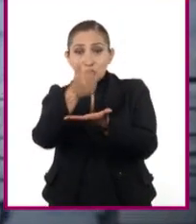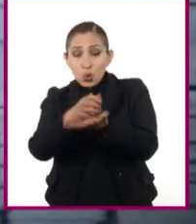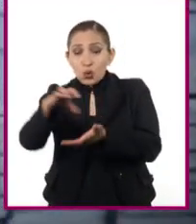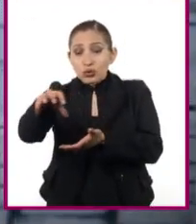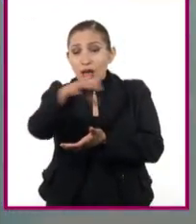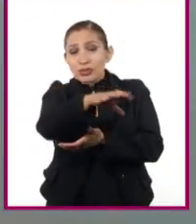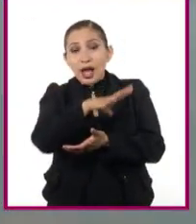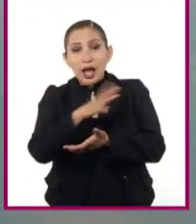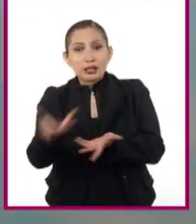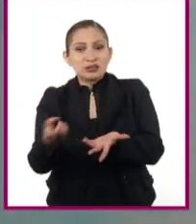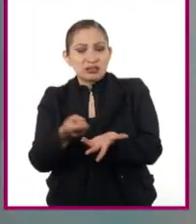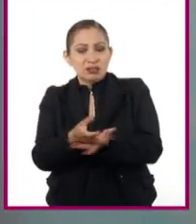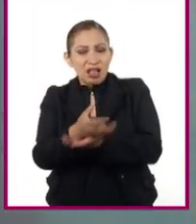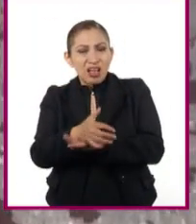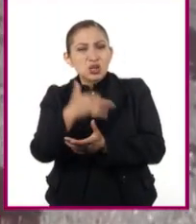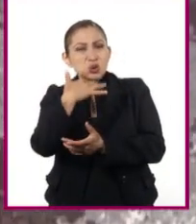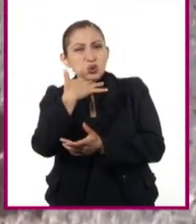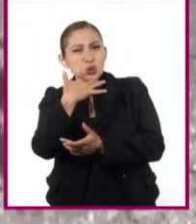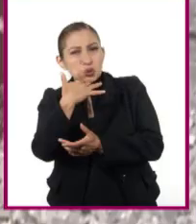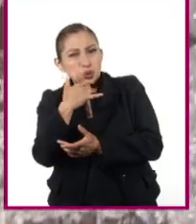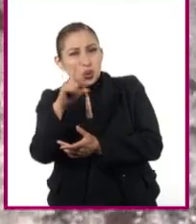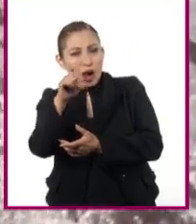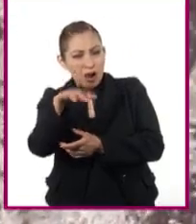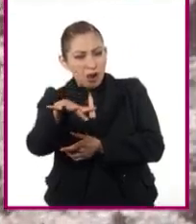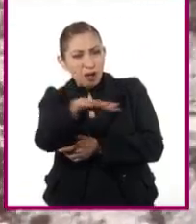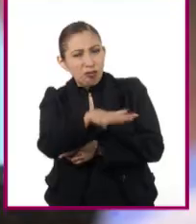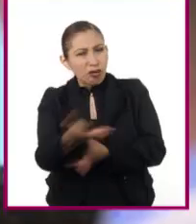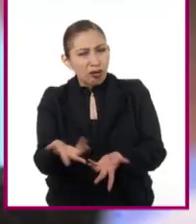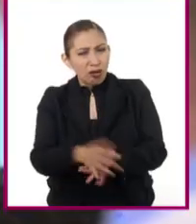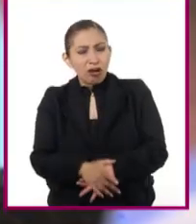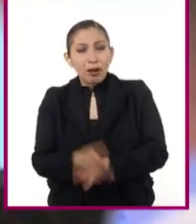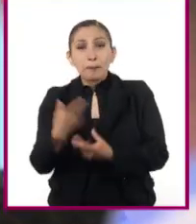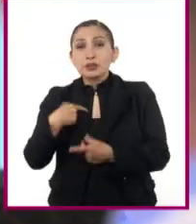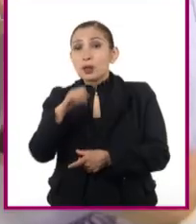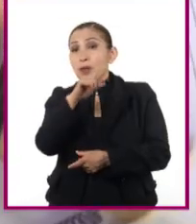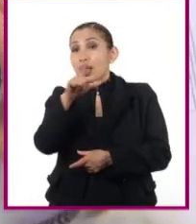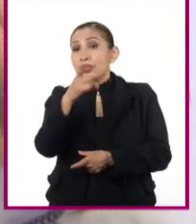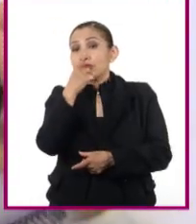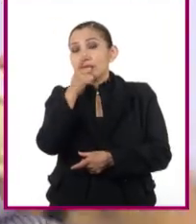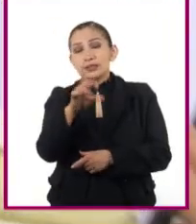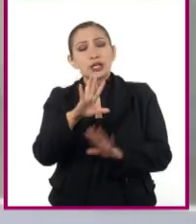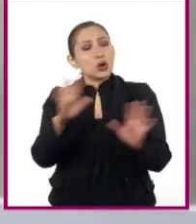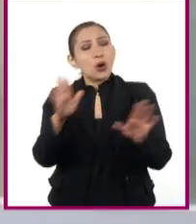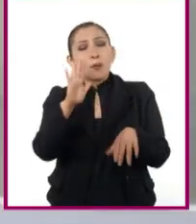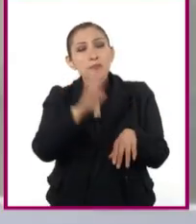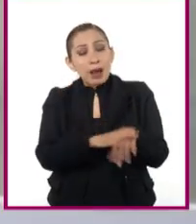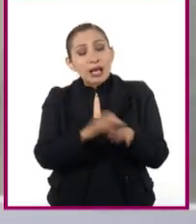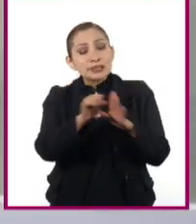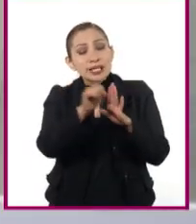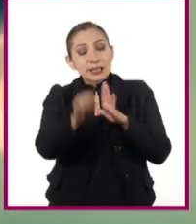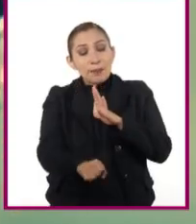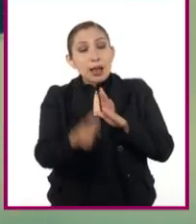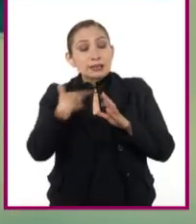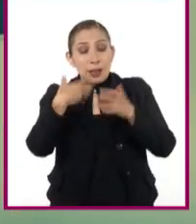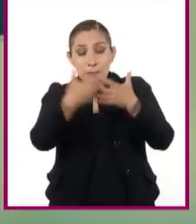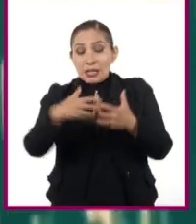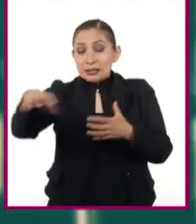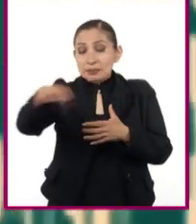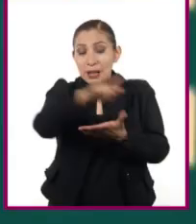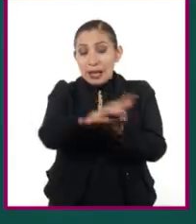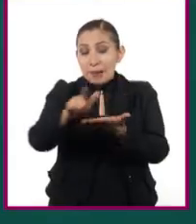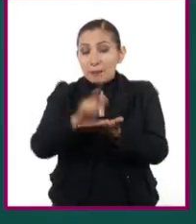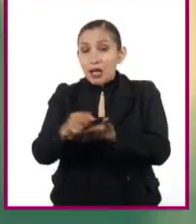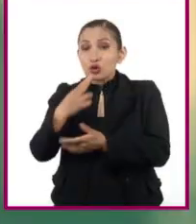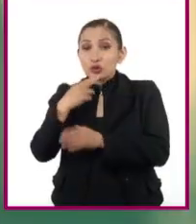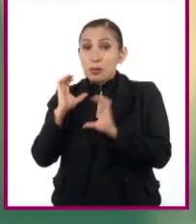urbanas generan descargas que contaminan los cuerpos de agua. Los expertos se pronuncian por ampliar los sistemas de tratamiento y realizar